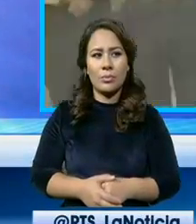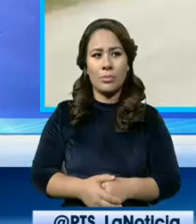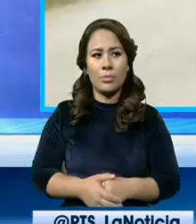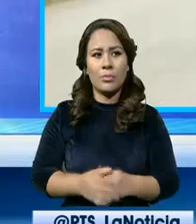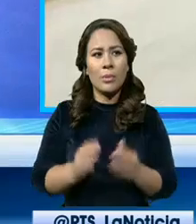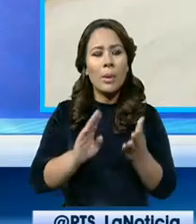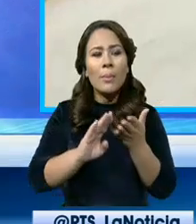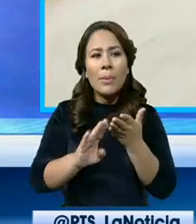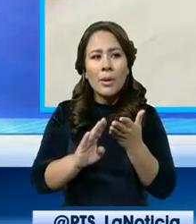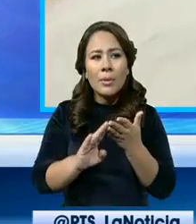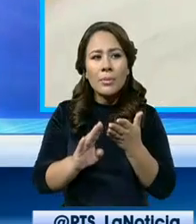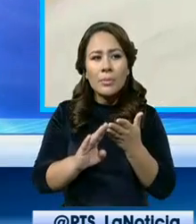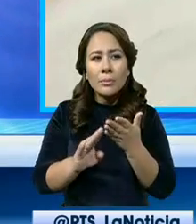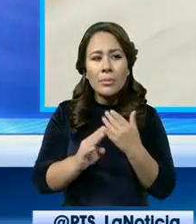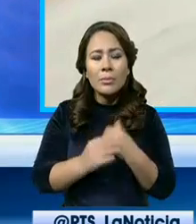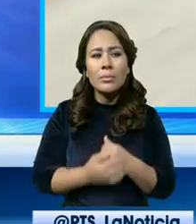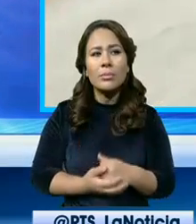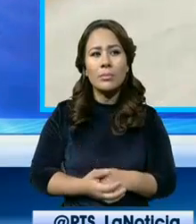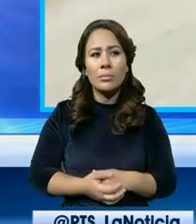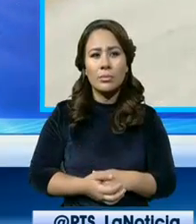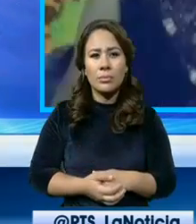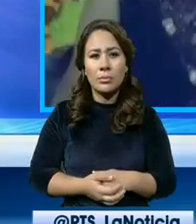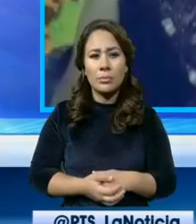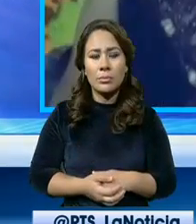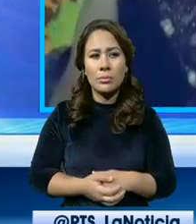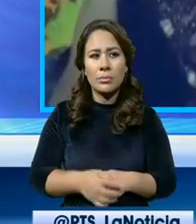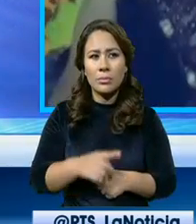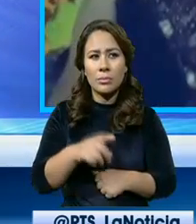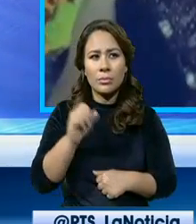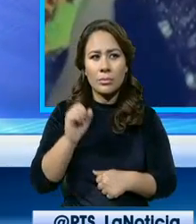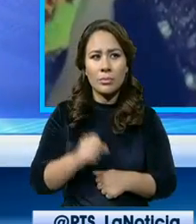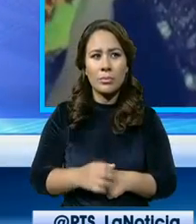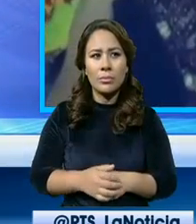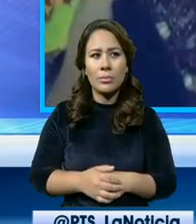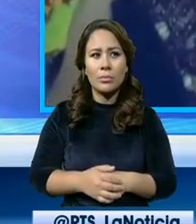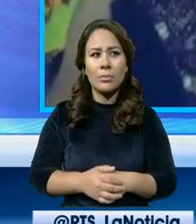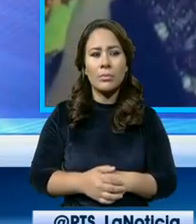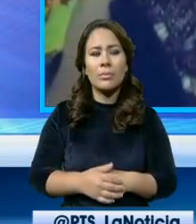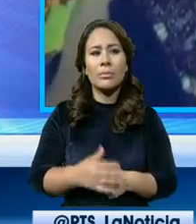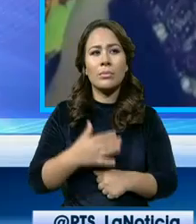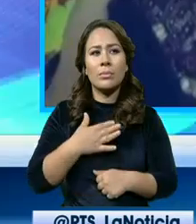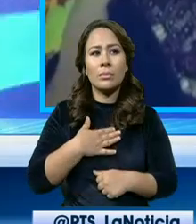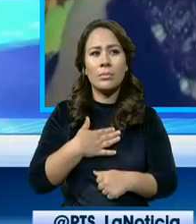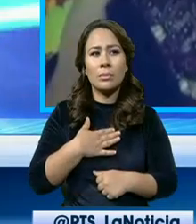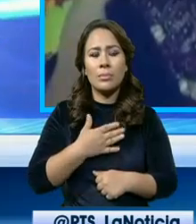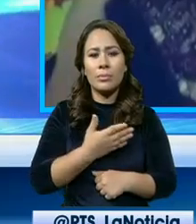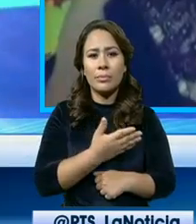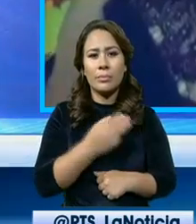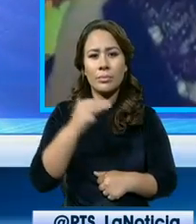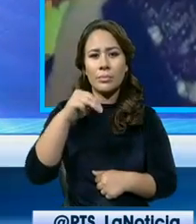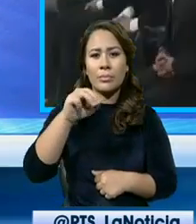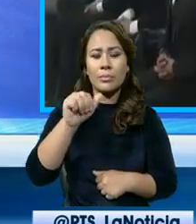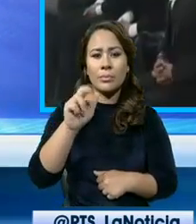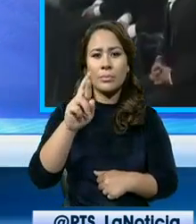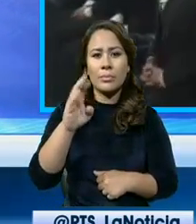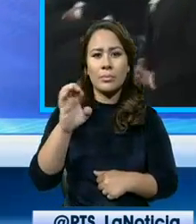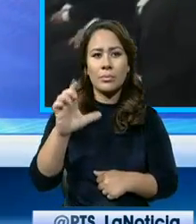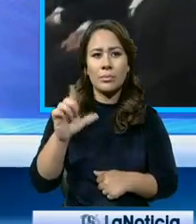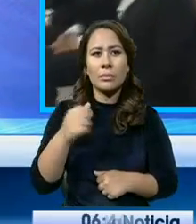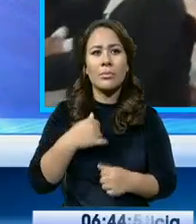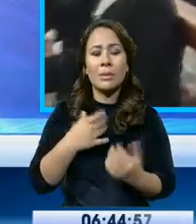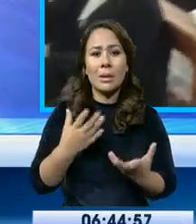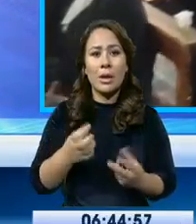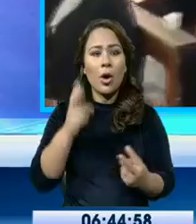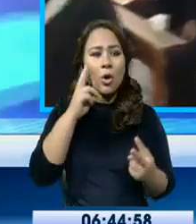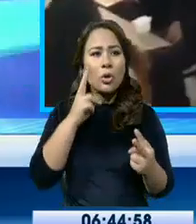¿Perdón? Su última despedida, Luisa. Mi estimada Marcela, quisiéramos también conocer qué